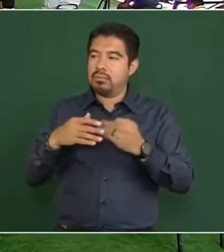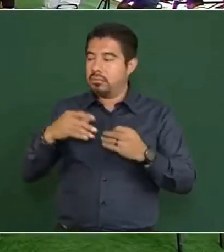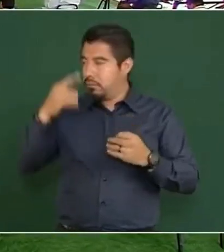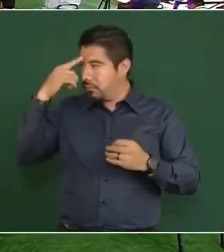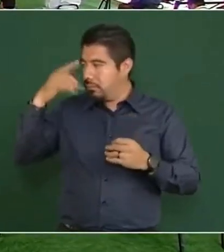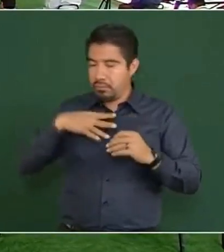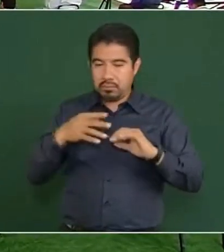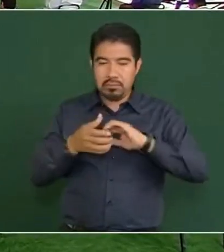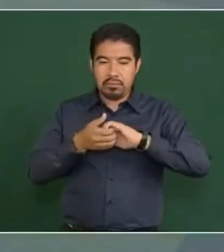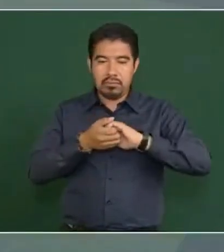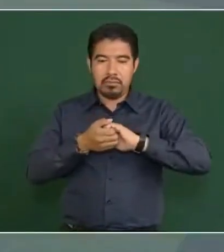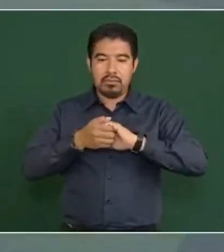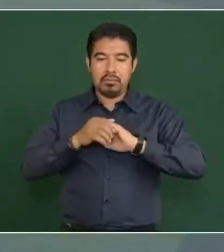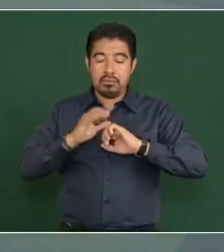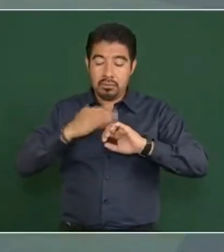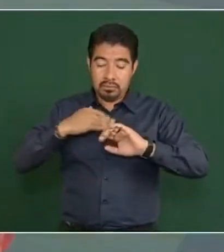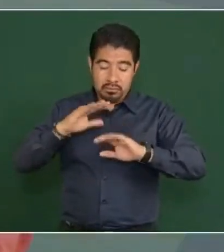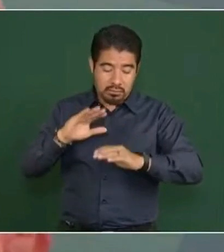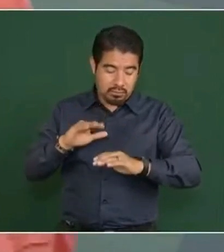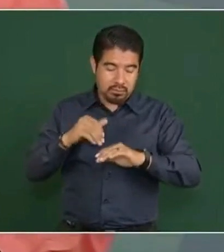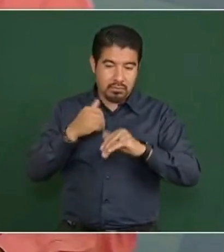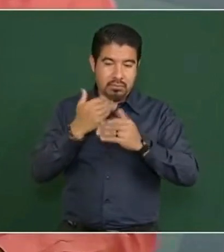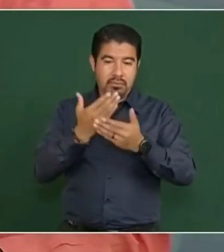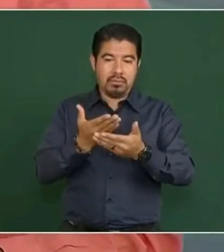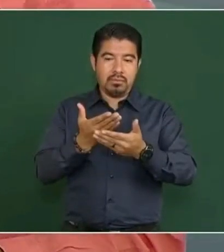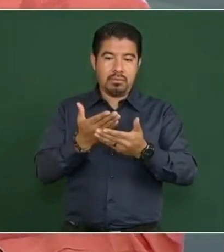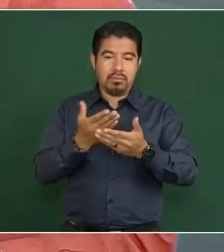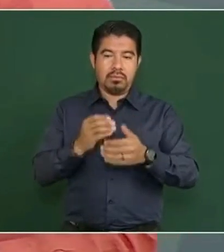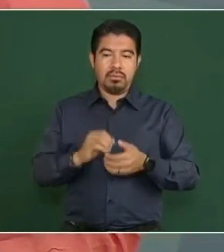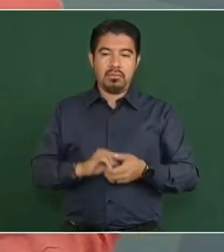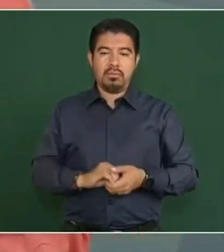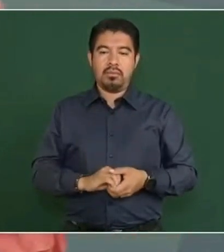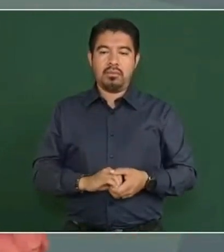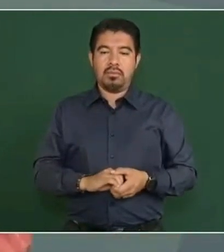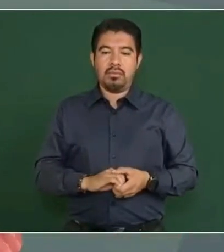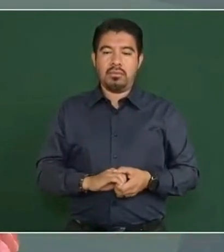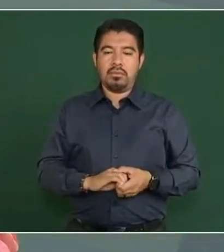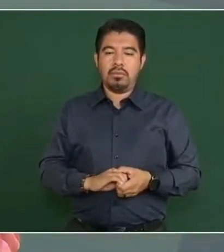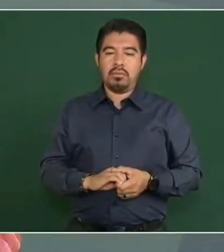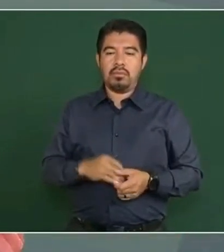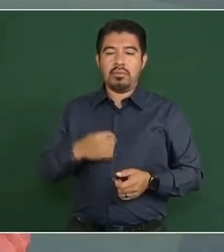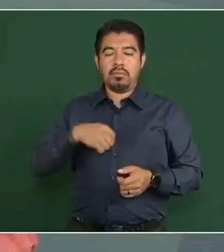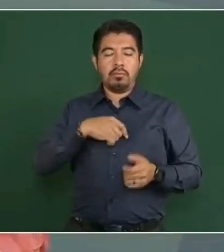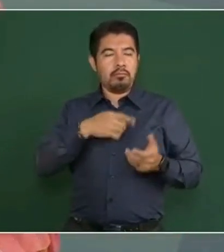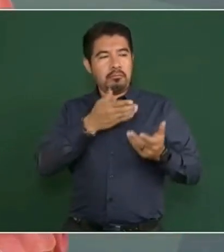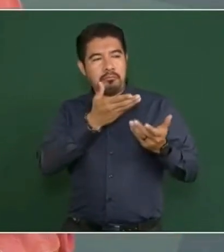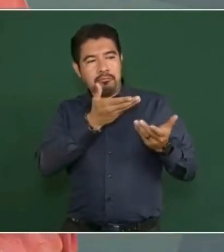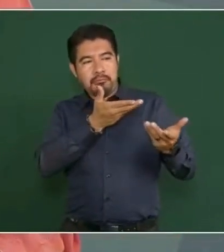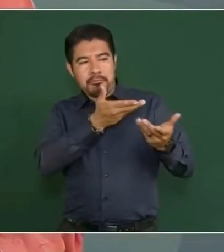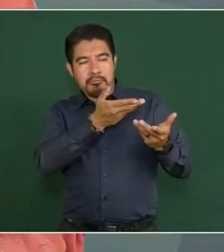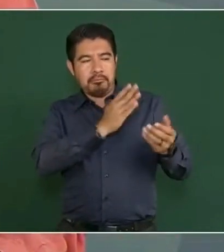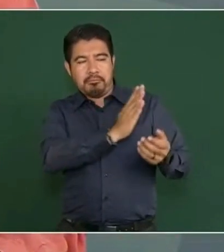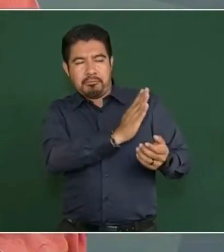Llegó el momento que él me planteó de que buscáramos un acuerdo bilateral.